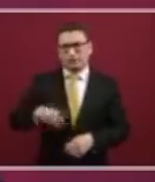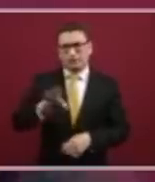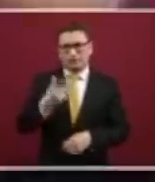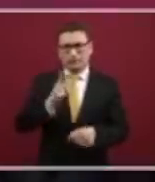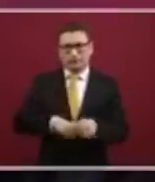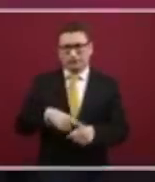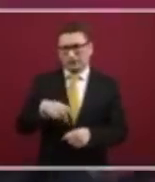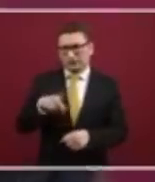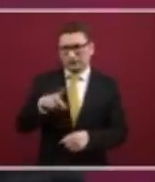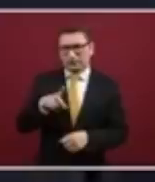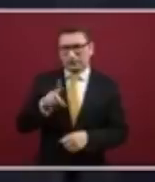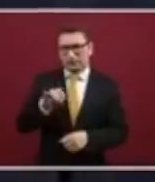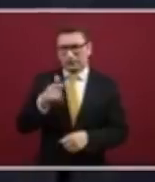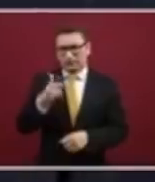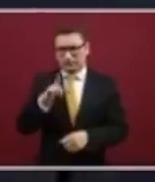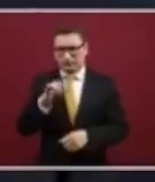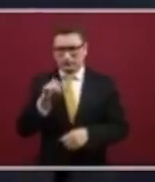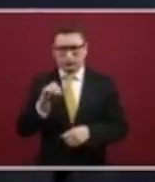20 delegaciones.